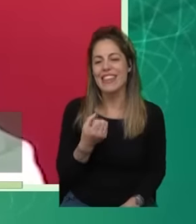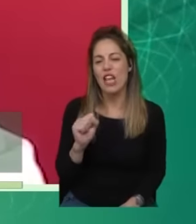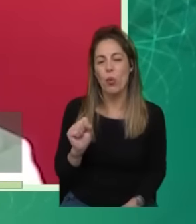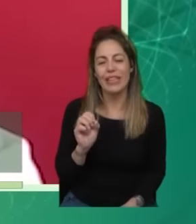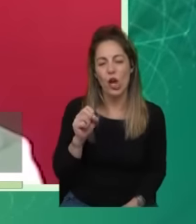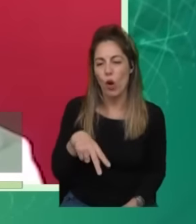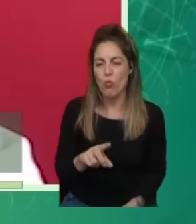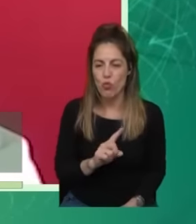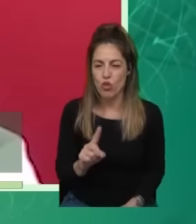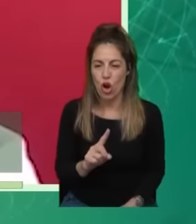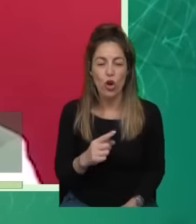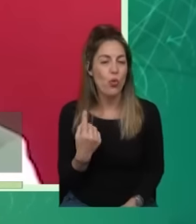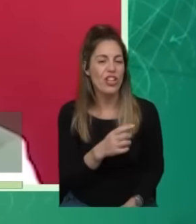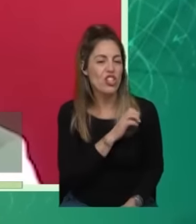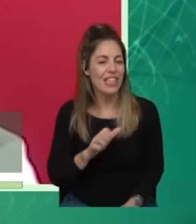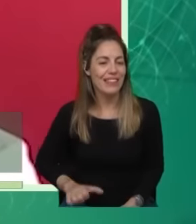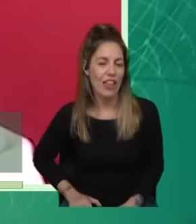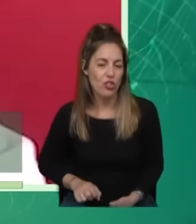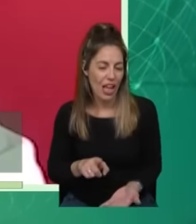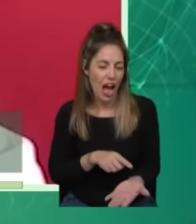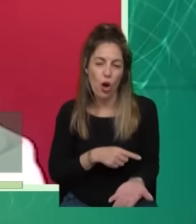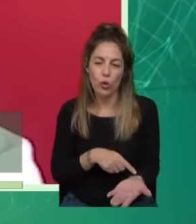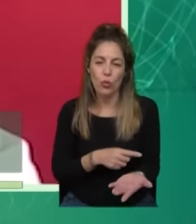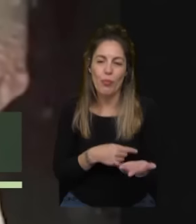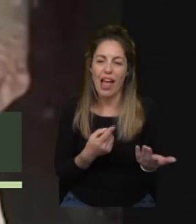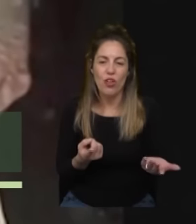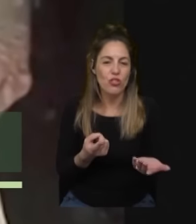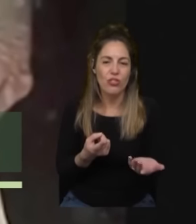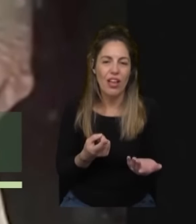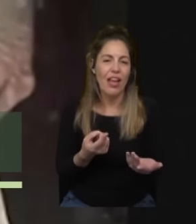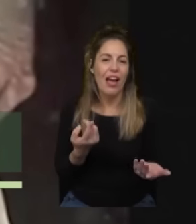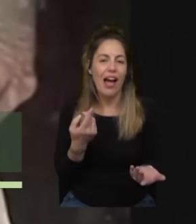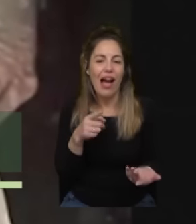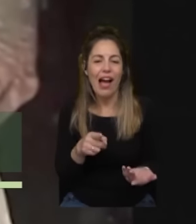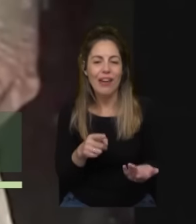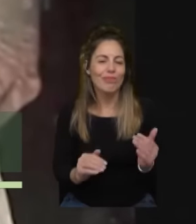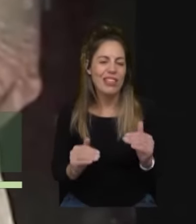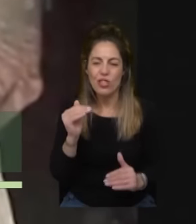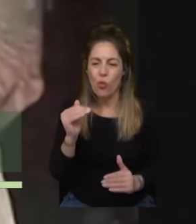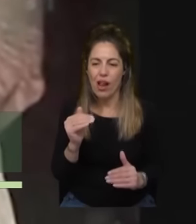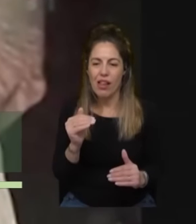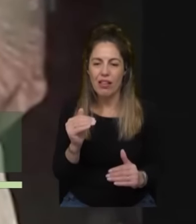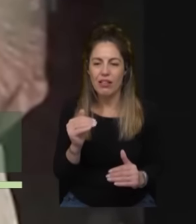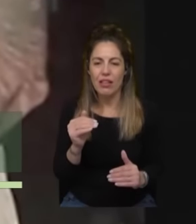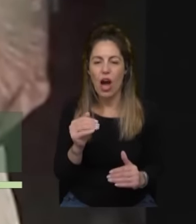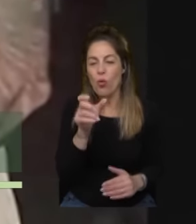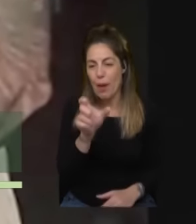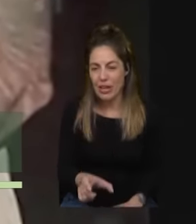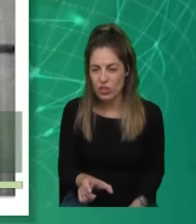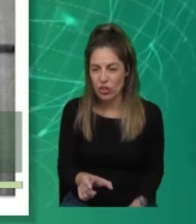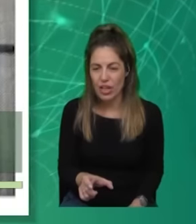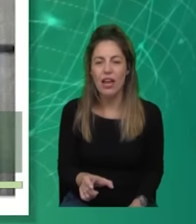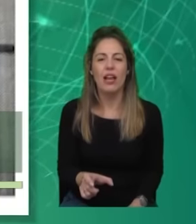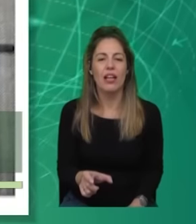Y nuestros estados están como muy acostumbrados con sus funcionarios a tratar desigualmente a unas personas